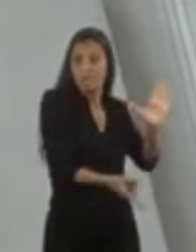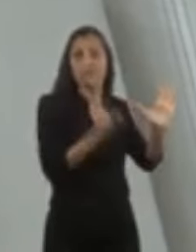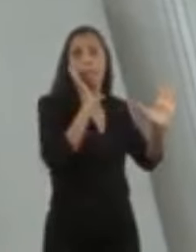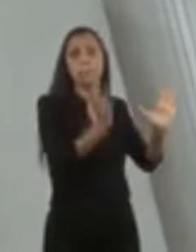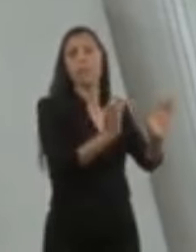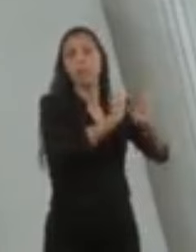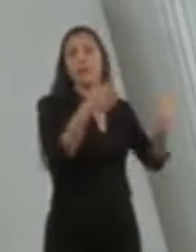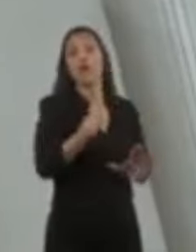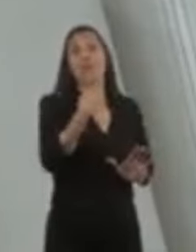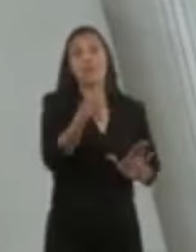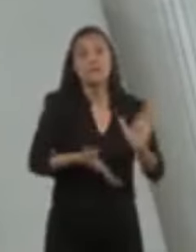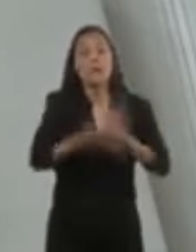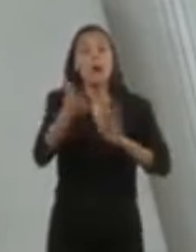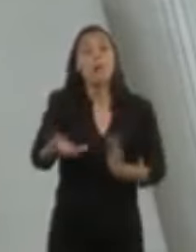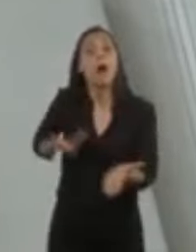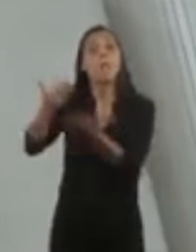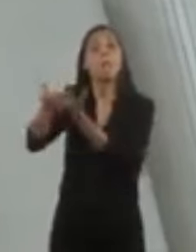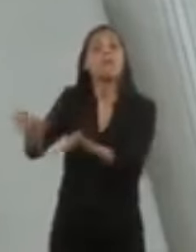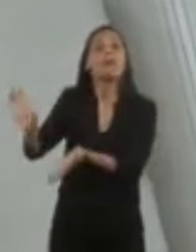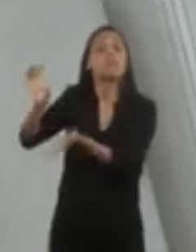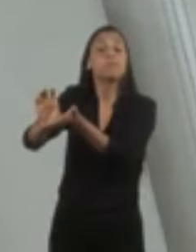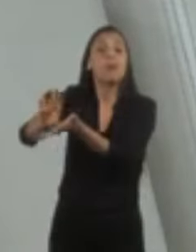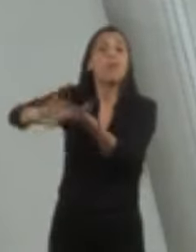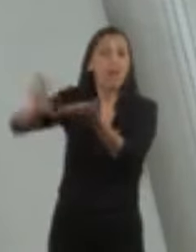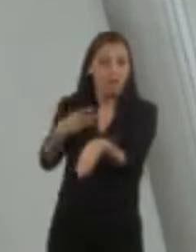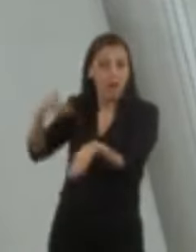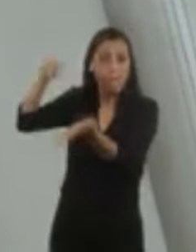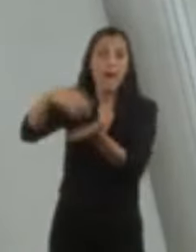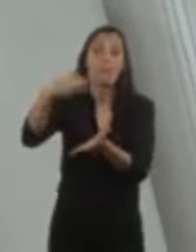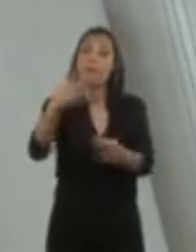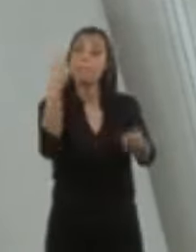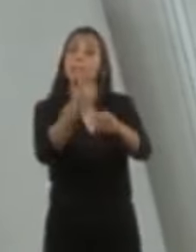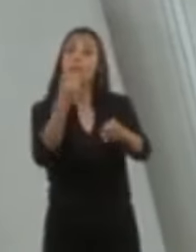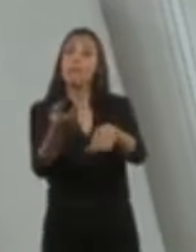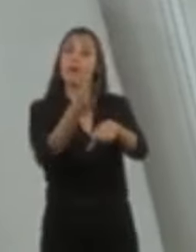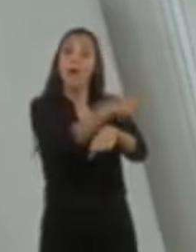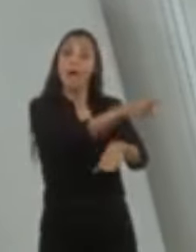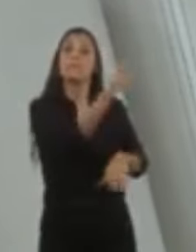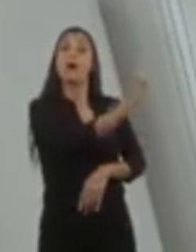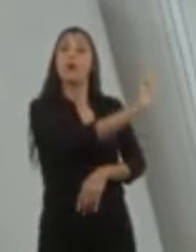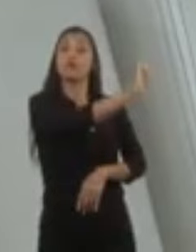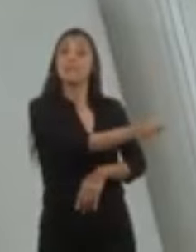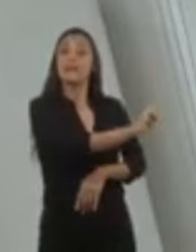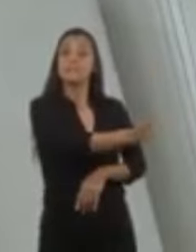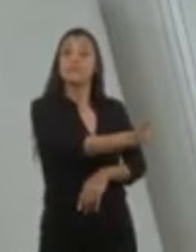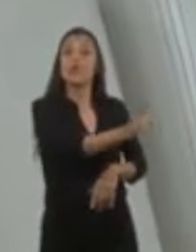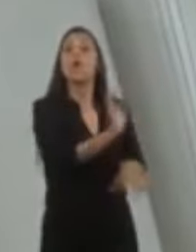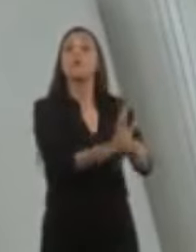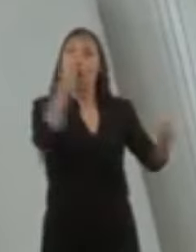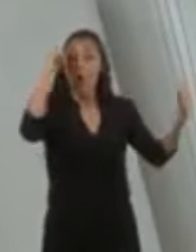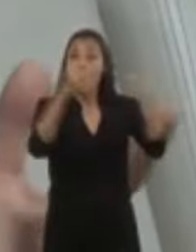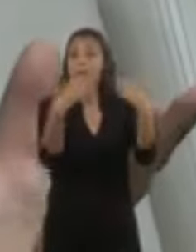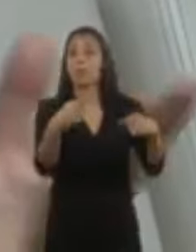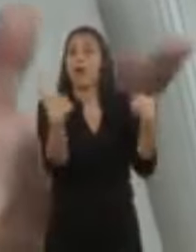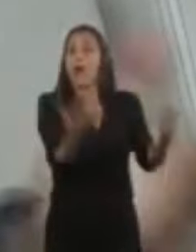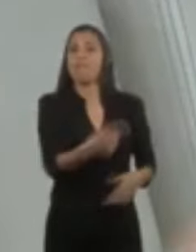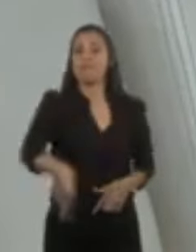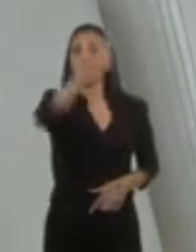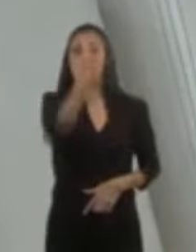para tomar deuda tiene que pasar por allí y que tiene que ser en condiciones favorables para el el país digamos no existe ninguna